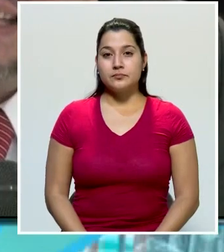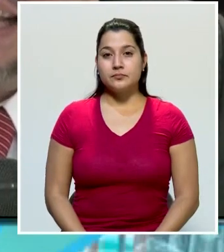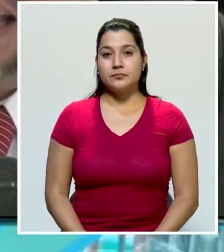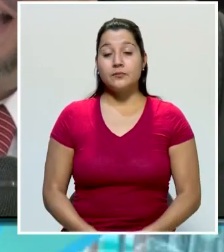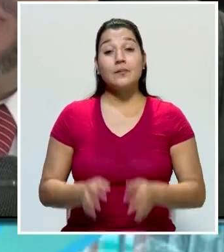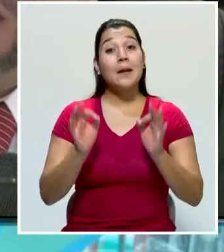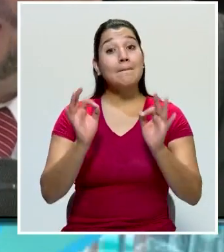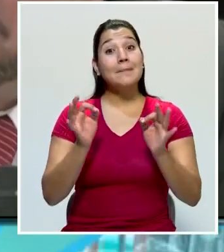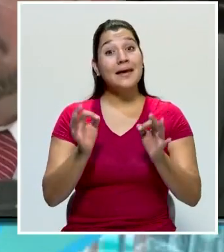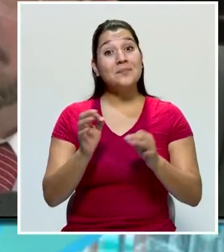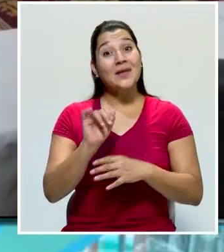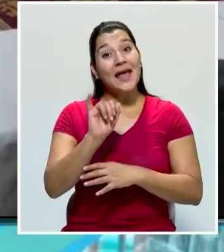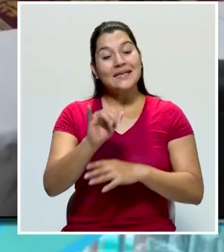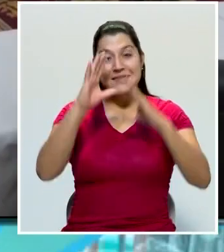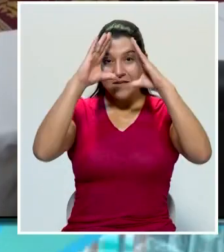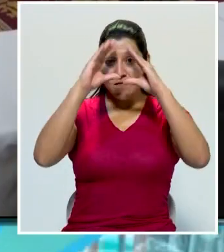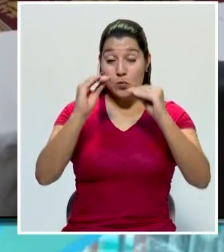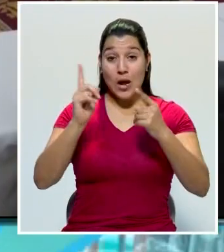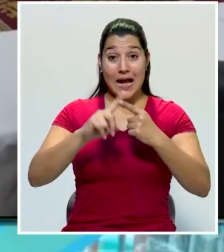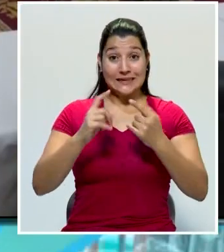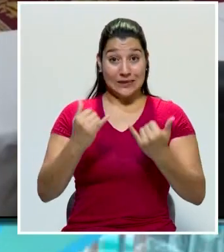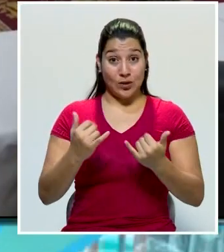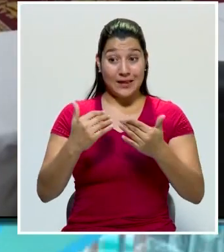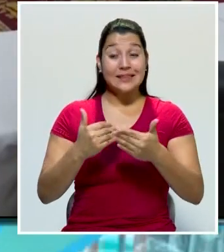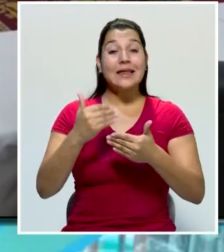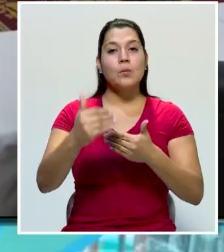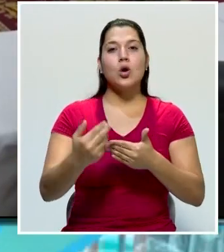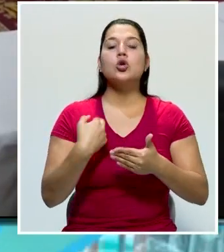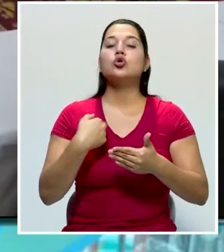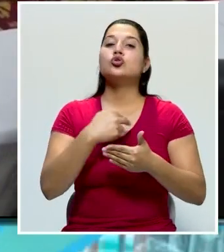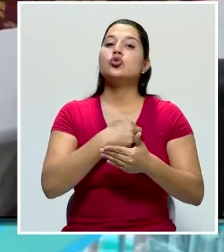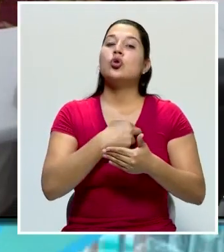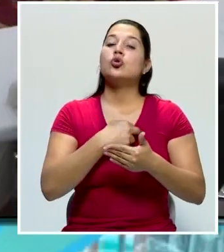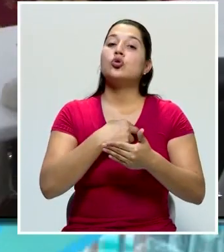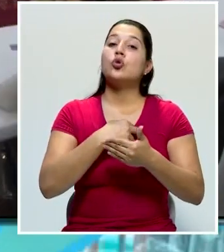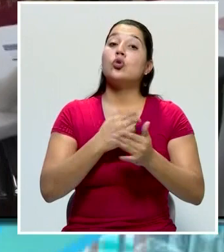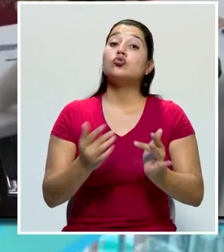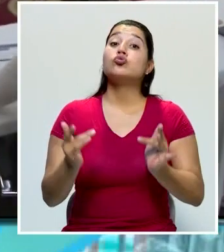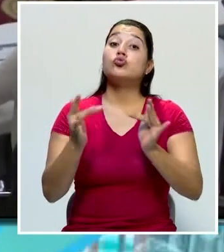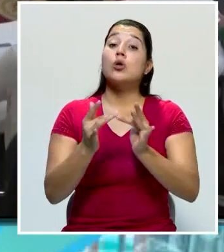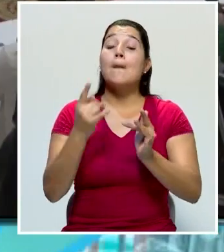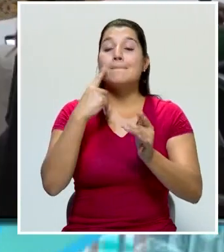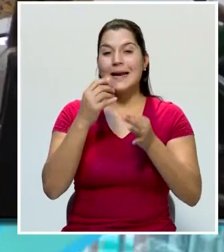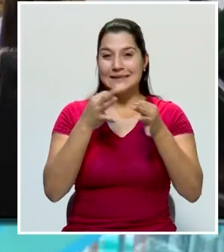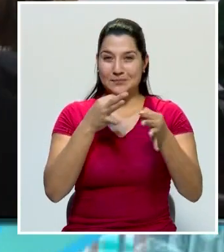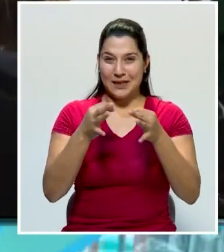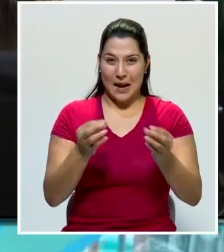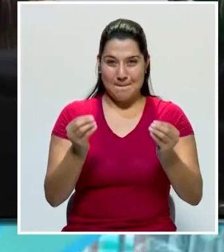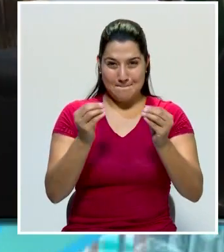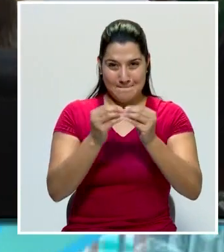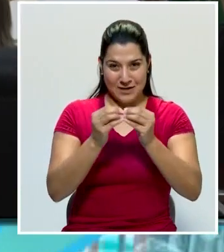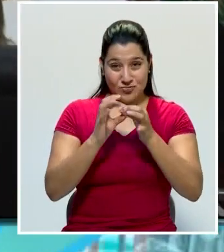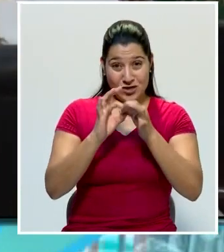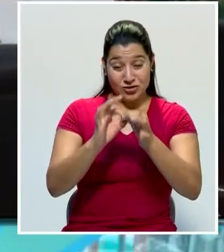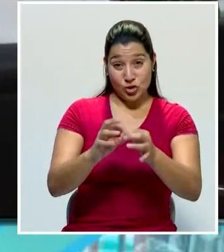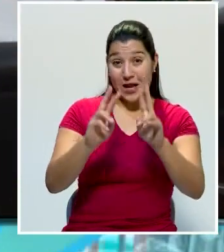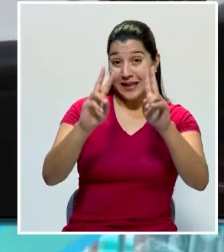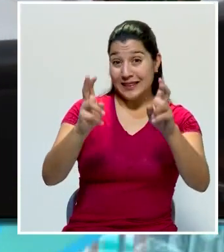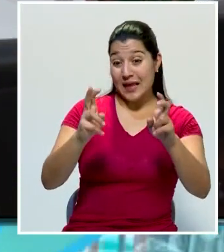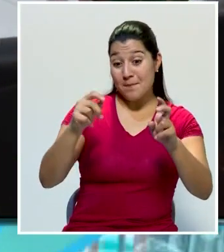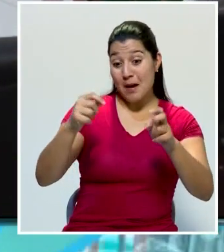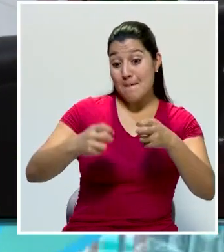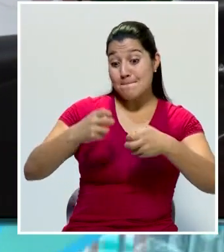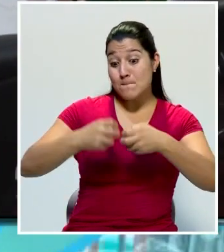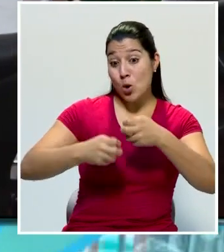Bien, don Ernesto, esta es la información por el momento. Más adelante vamos a regresar para ampliar el tema de esta discusión,